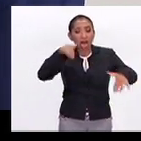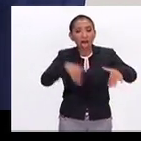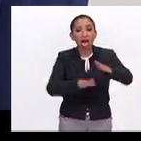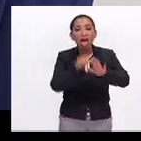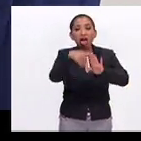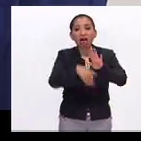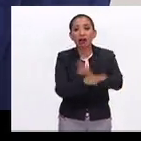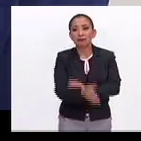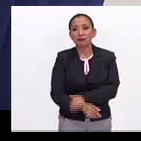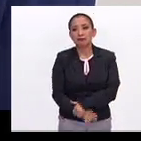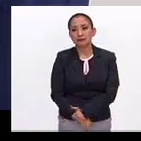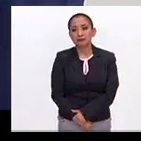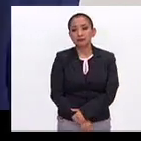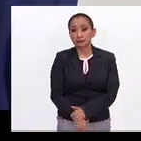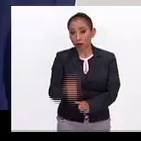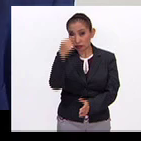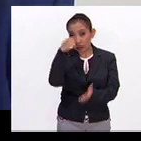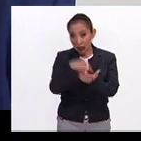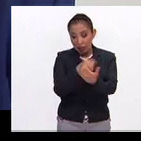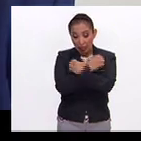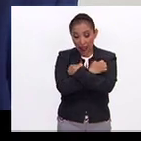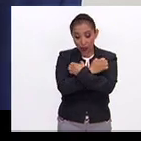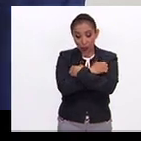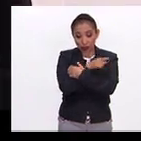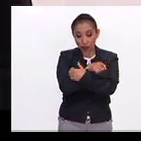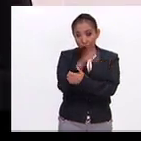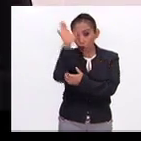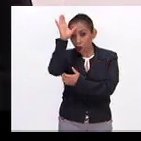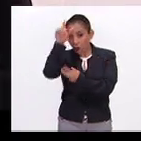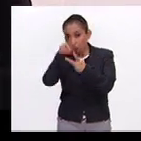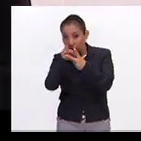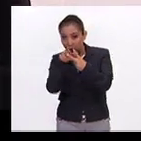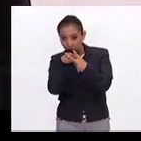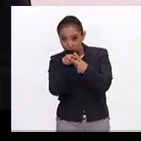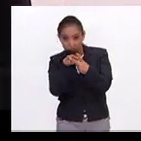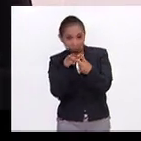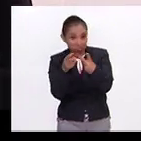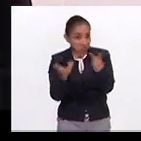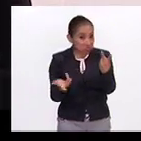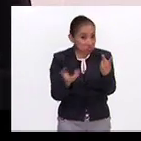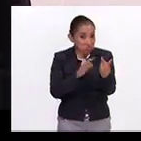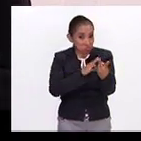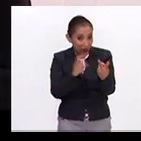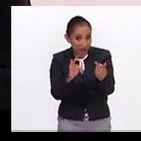son indispensables para lograr algún cambio?